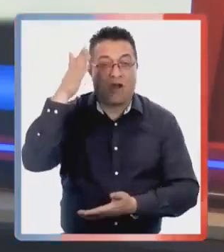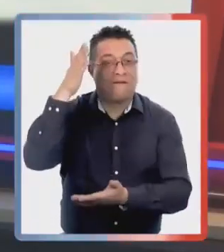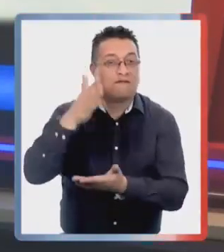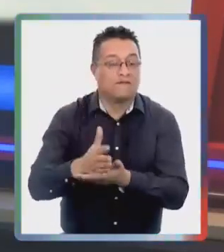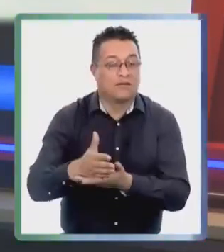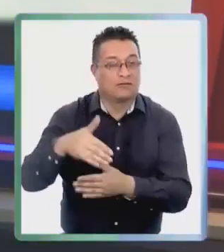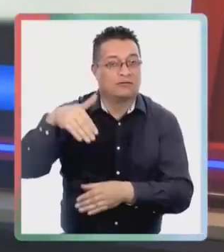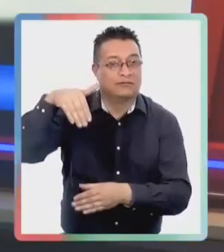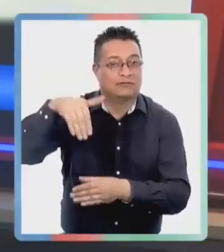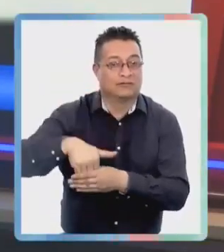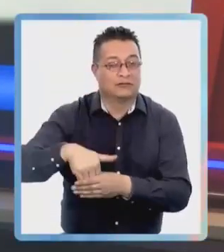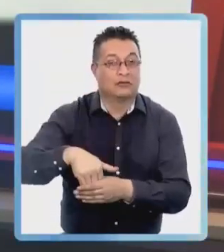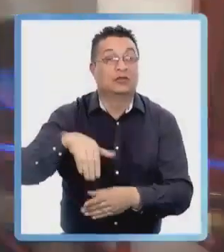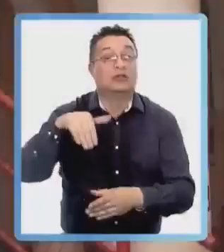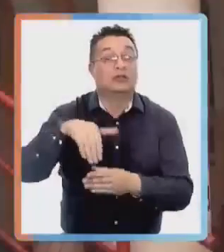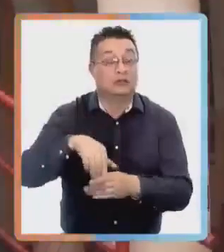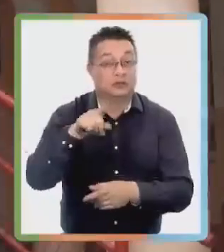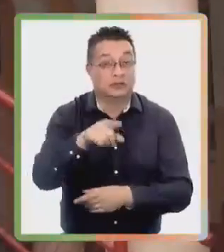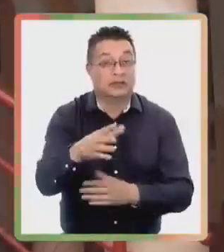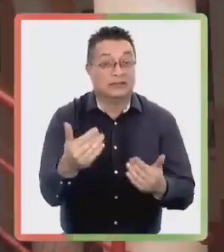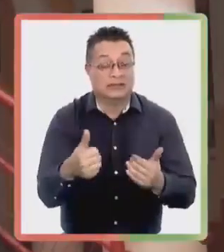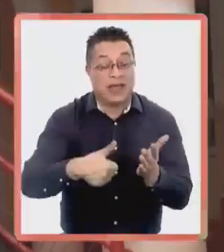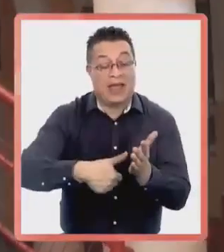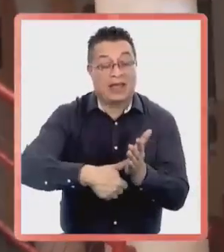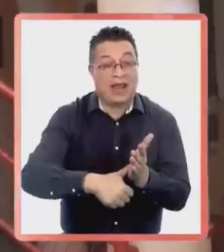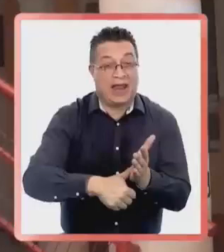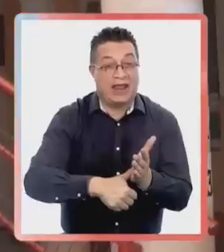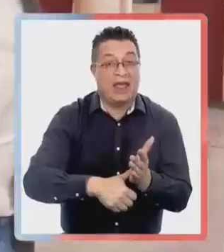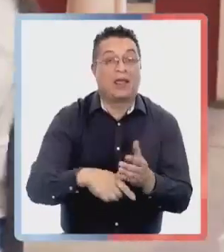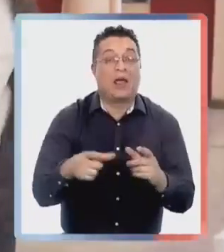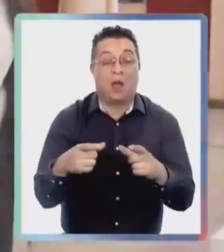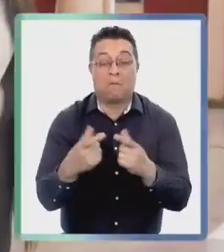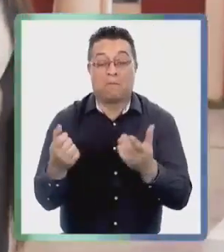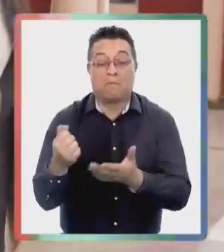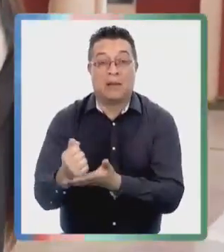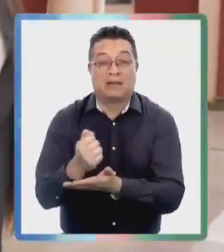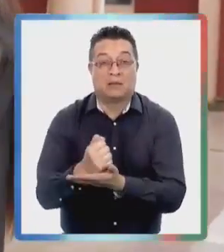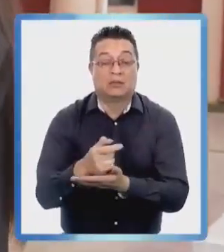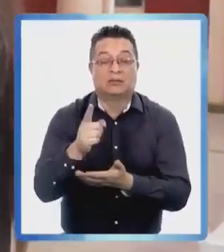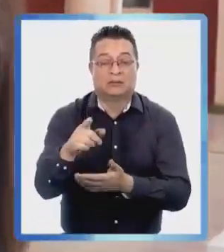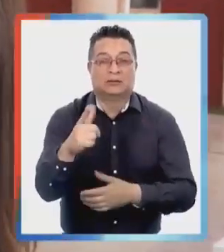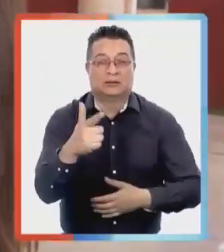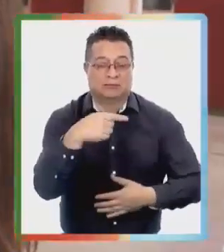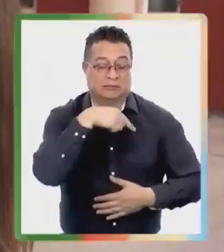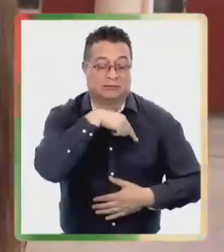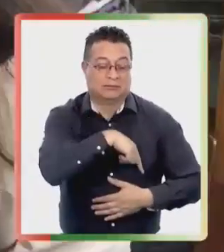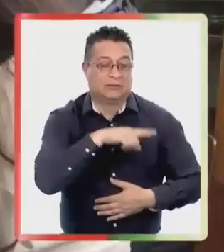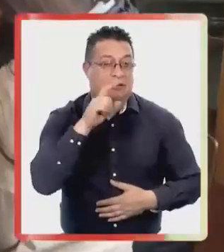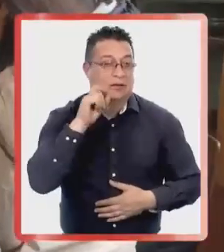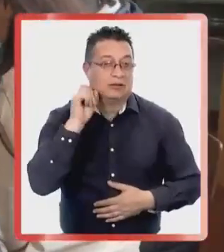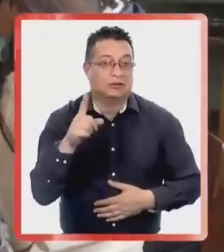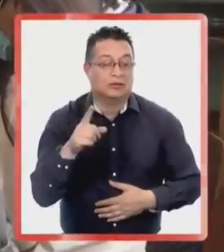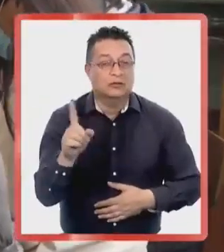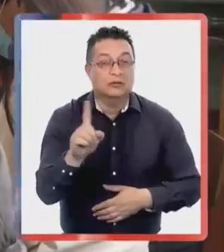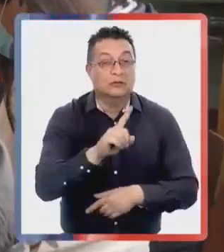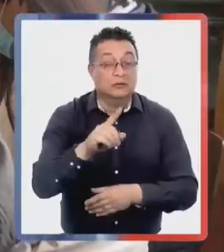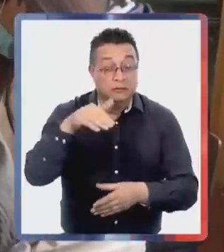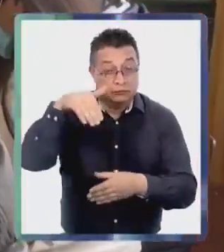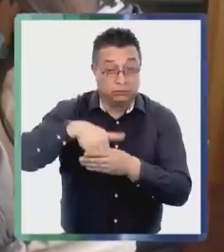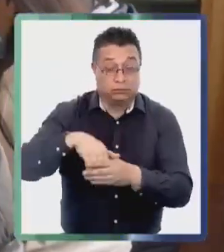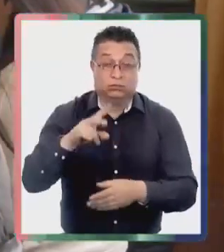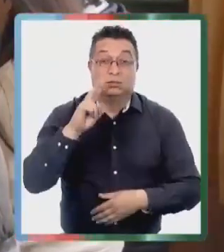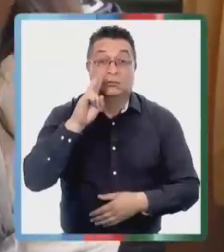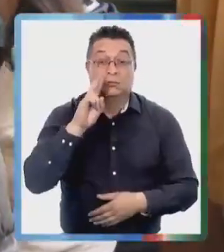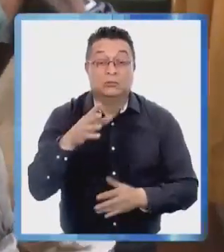es obligatorio y para sufragar necesita su carnet de identidad o pasaporte y llevar un lápiz de pasta azul. No votar